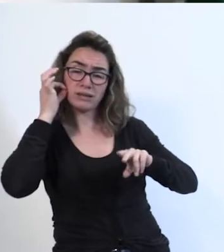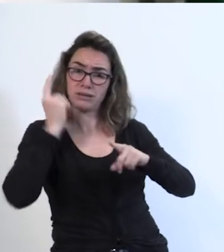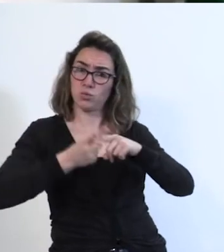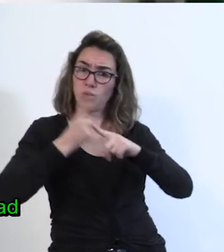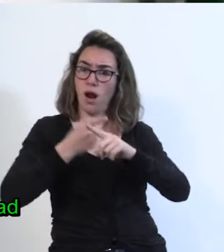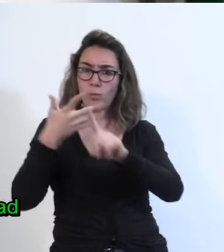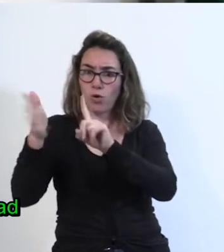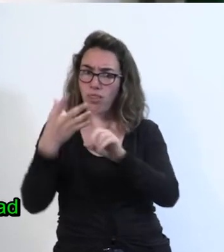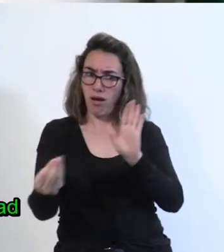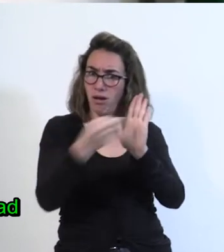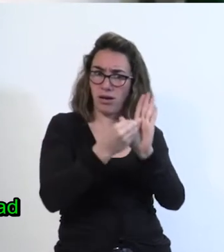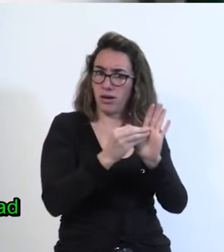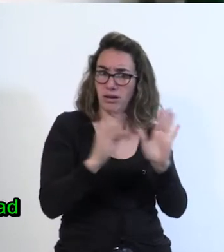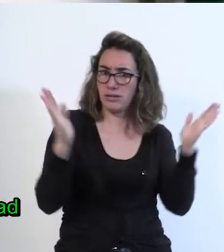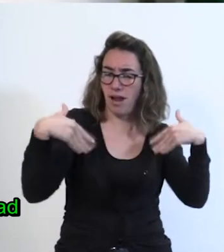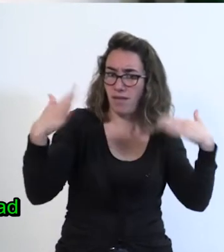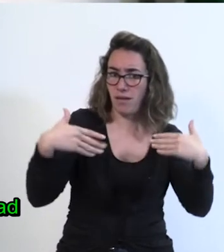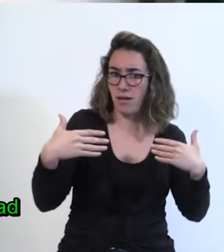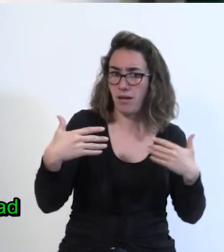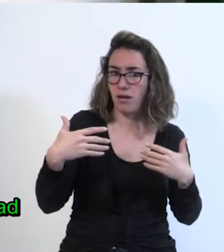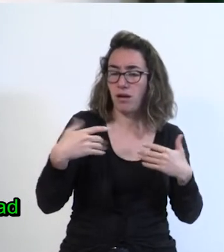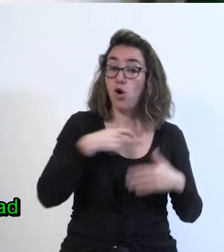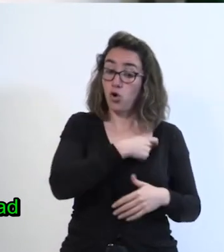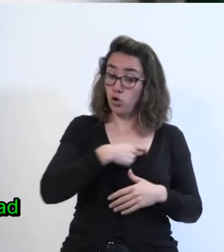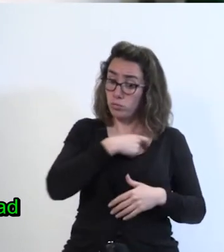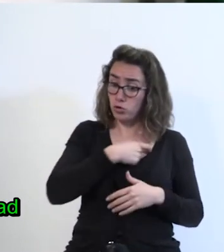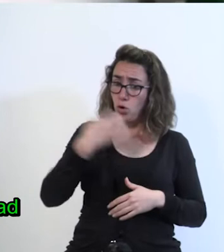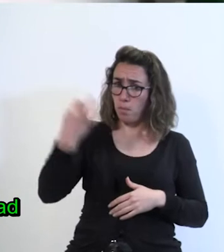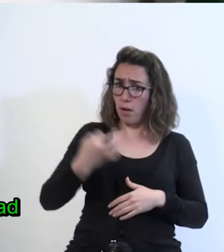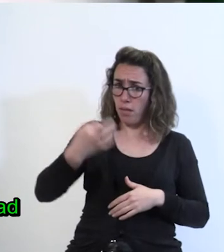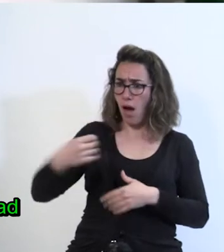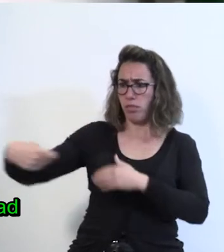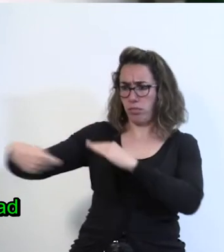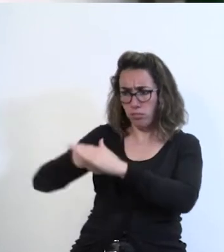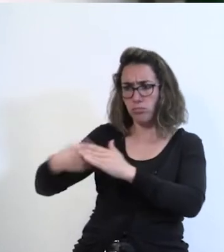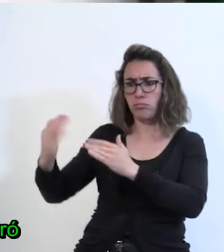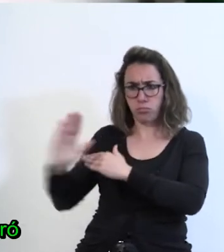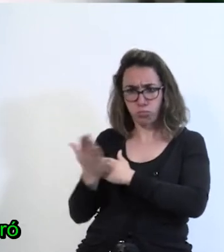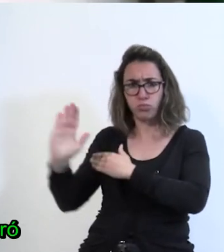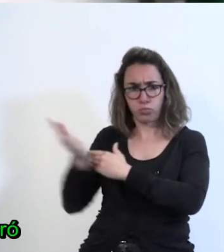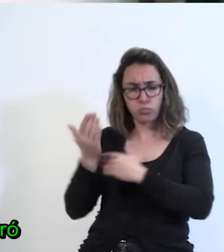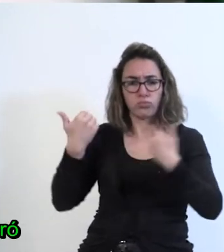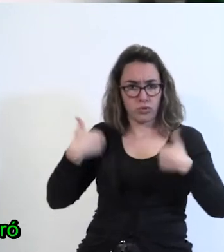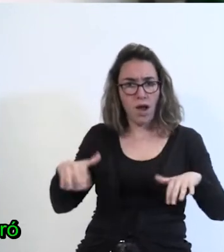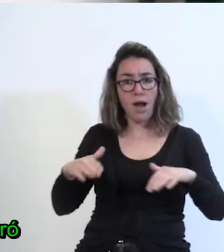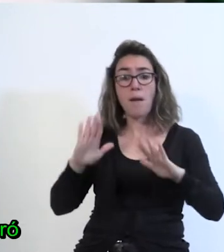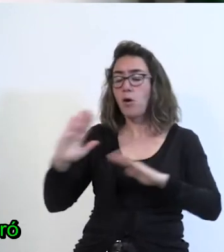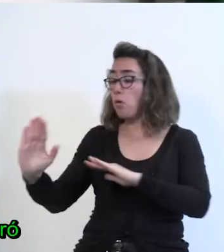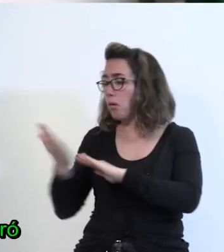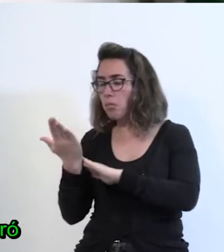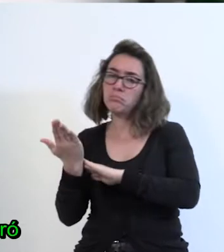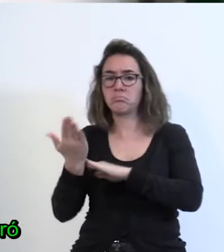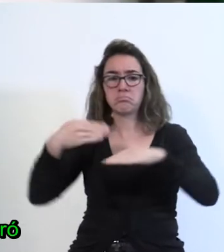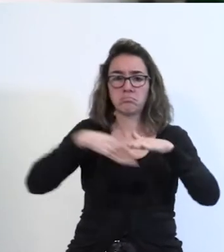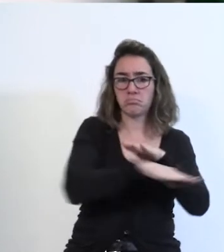mujeres. No es que la Comisión de la Verdad no hubiera recibido denuncias. Lo que pasó es que no